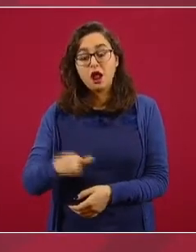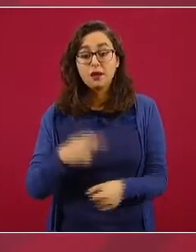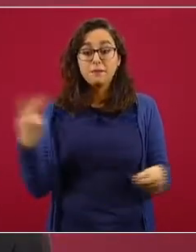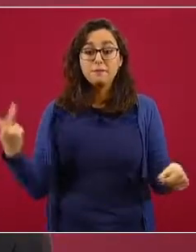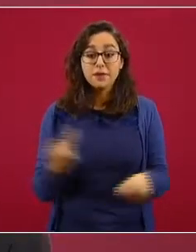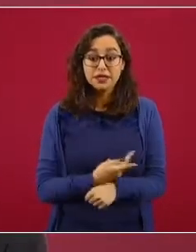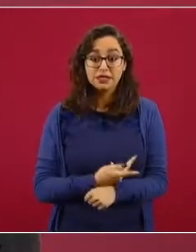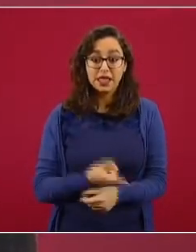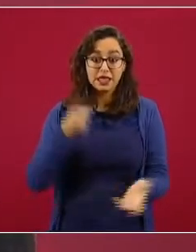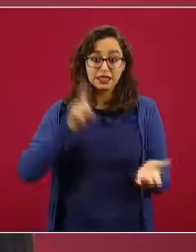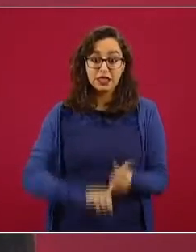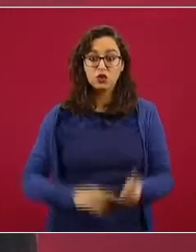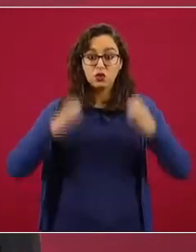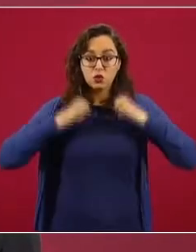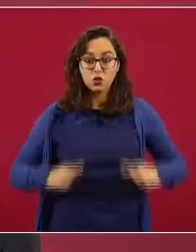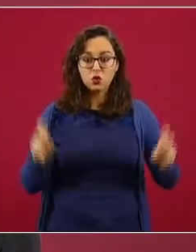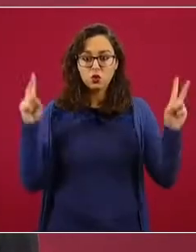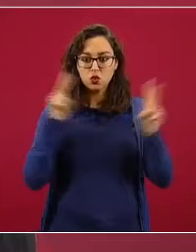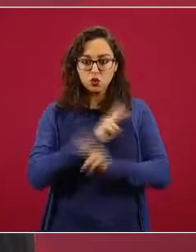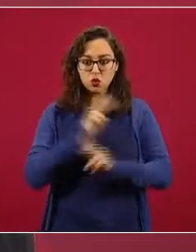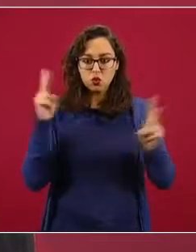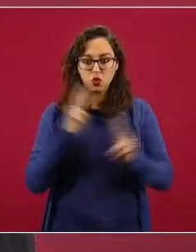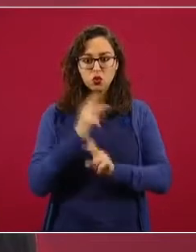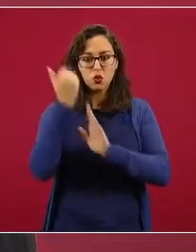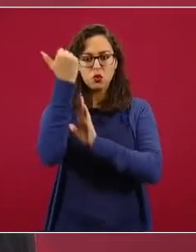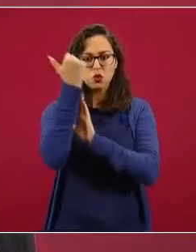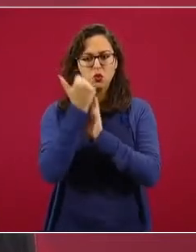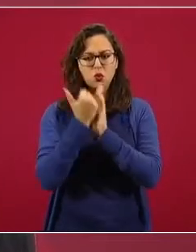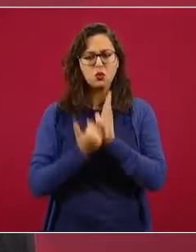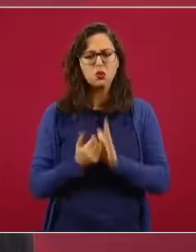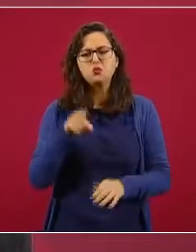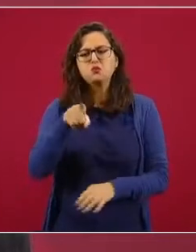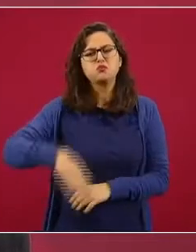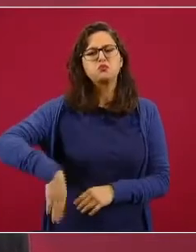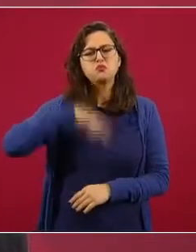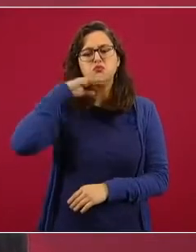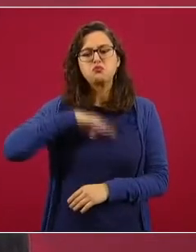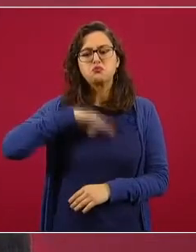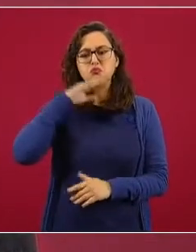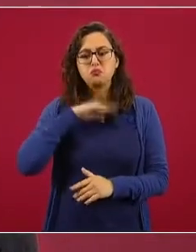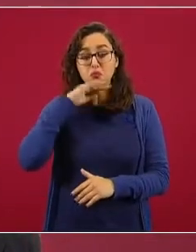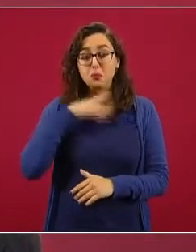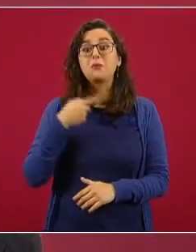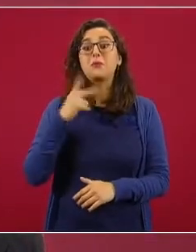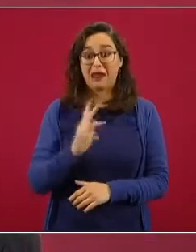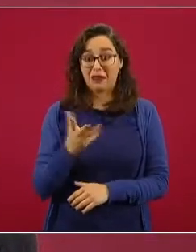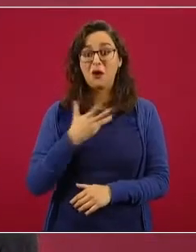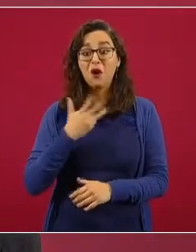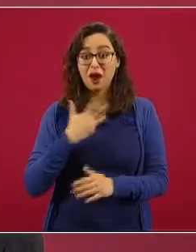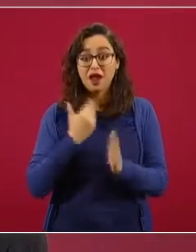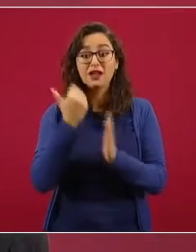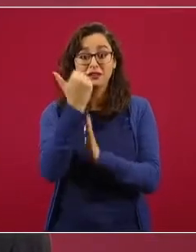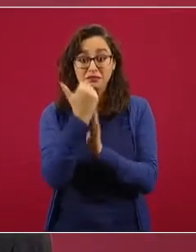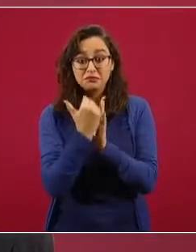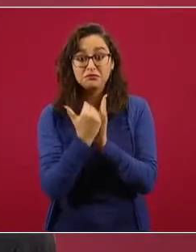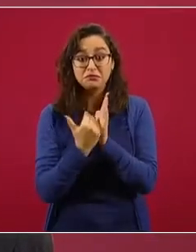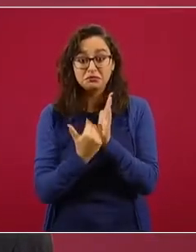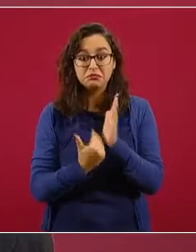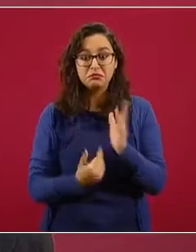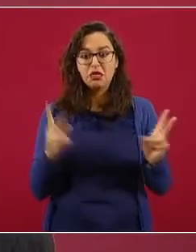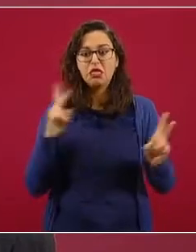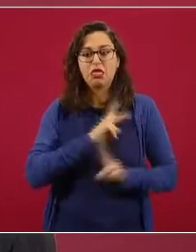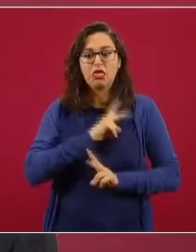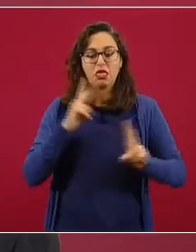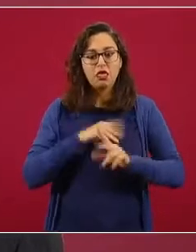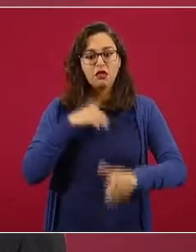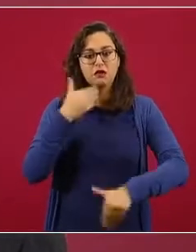oxígeno, que usted no va a notar durante varios días, podría llegar a un punto de no reversa, un punto